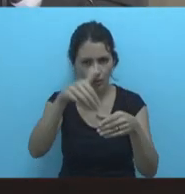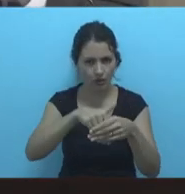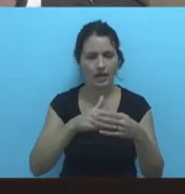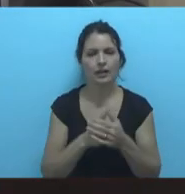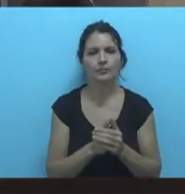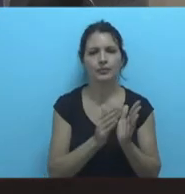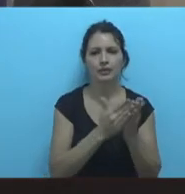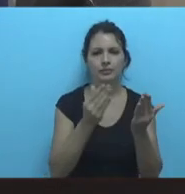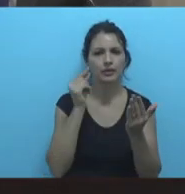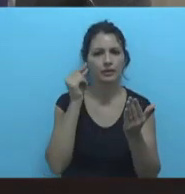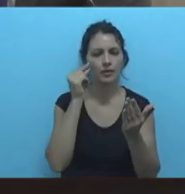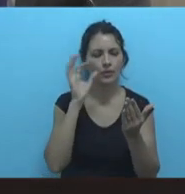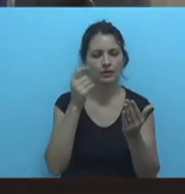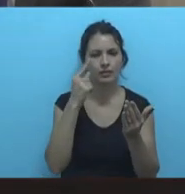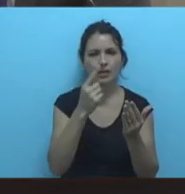Expediente